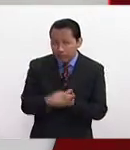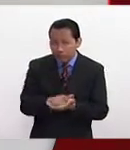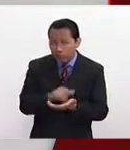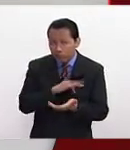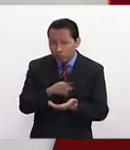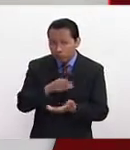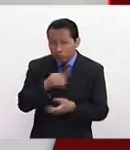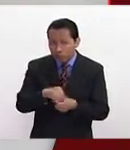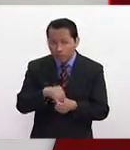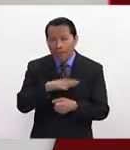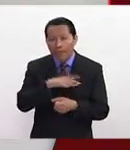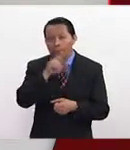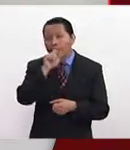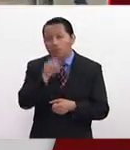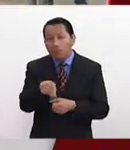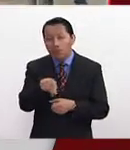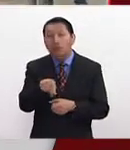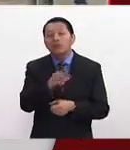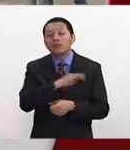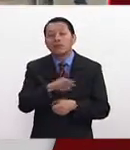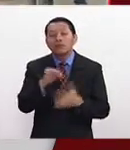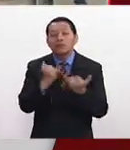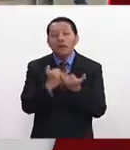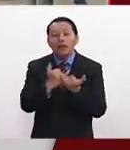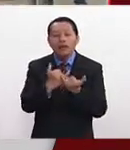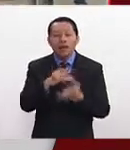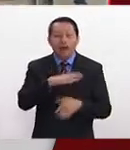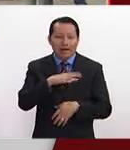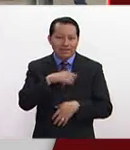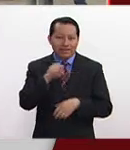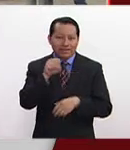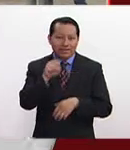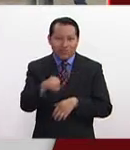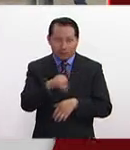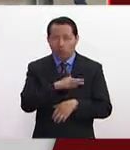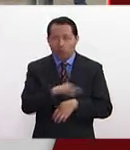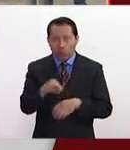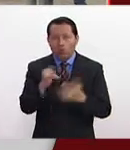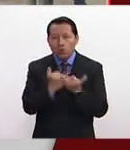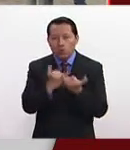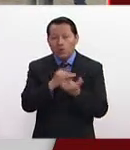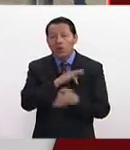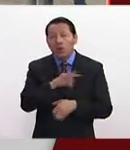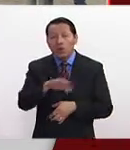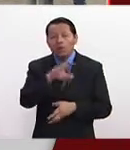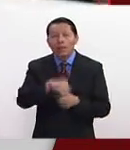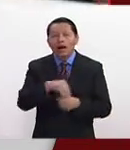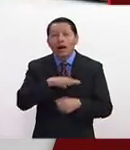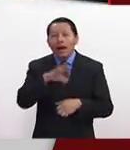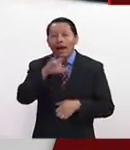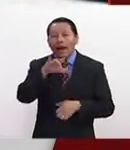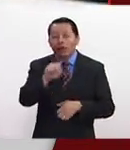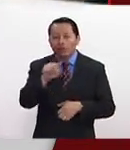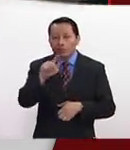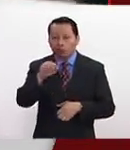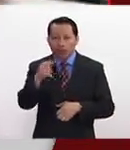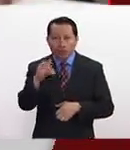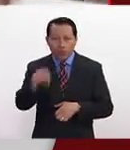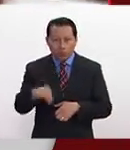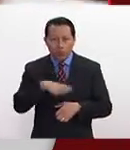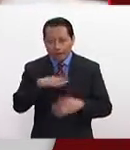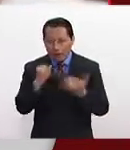catalán, se aprobaron. Hay que decir que Junts por el Sí, que es la coalición gobernante, ¿no? de Carles Puigdemont, y la